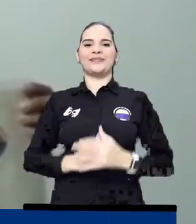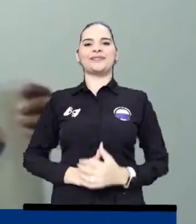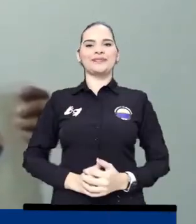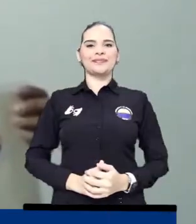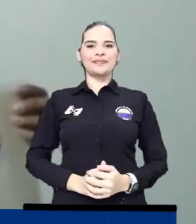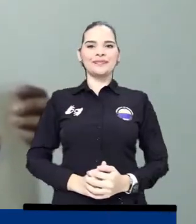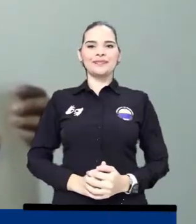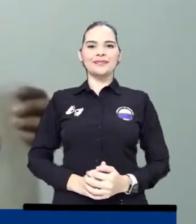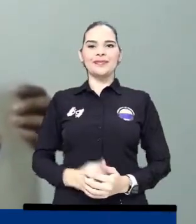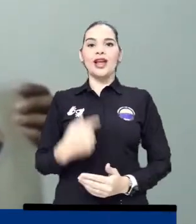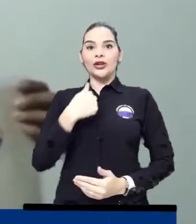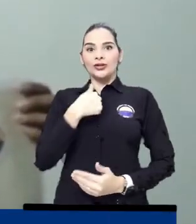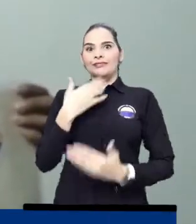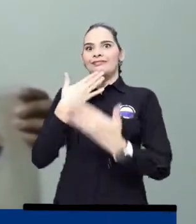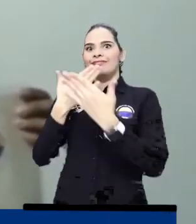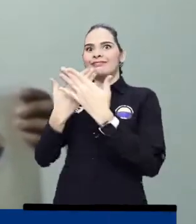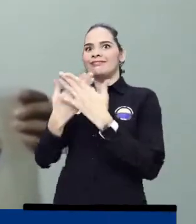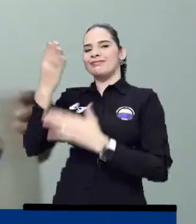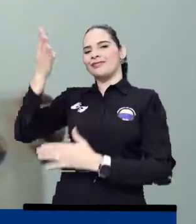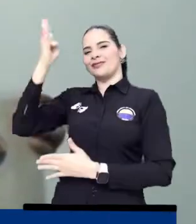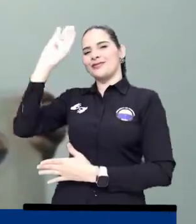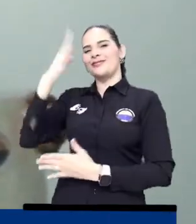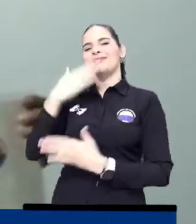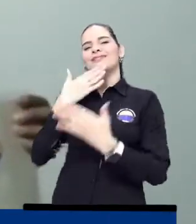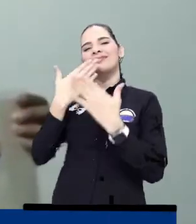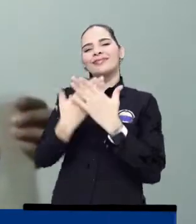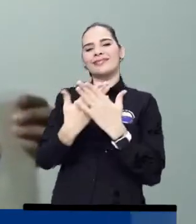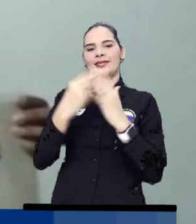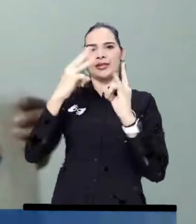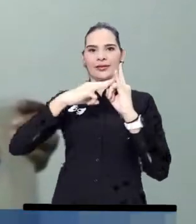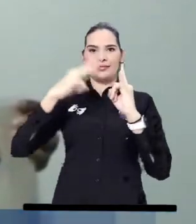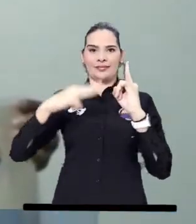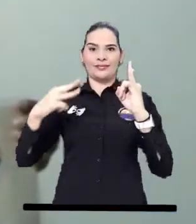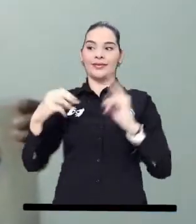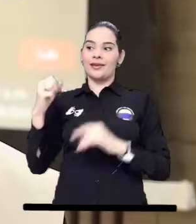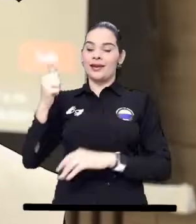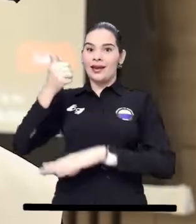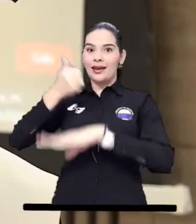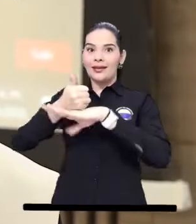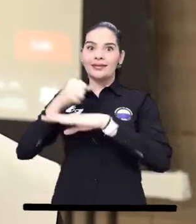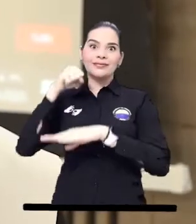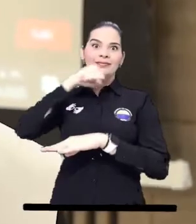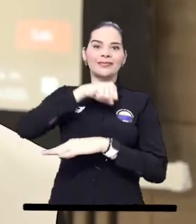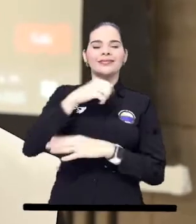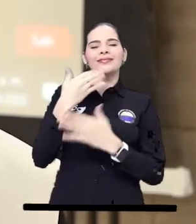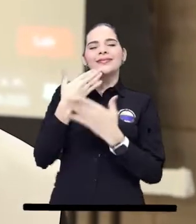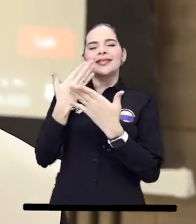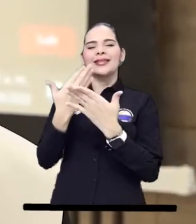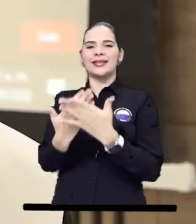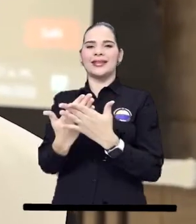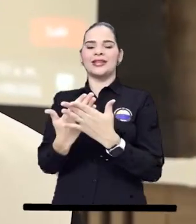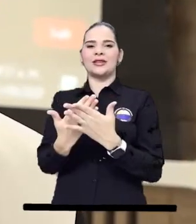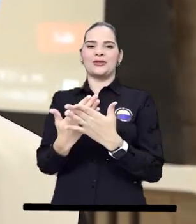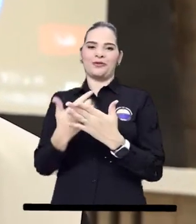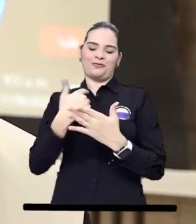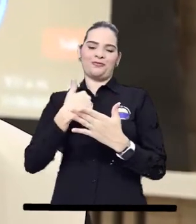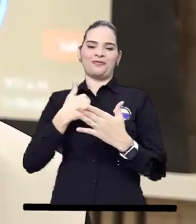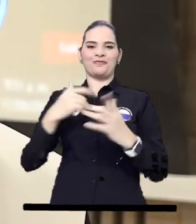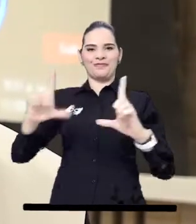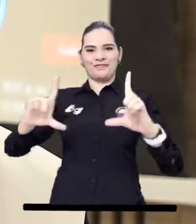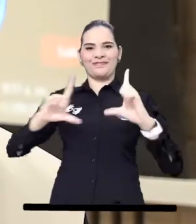Agradezco a Dios y a la Universidad de Magdalena, en cabeza del rector Pablo Vera Salazar, el haber obtenido este título como